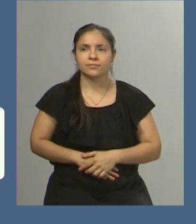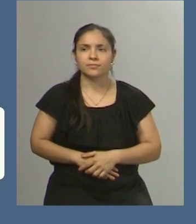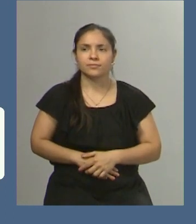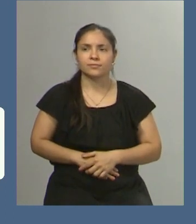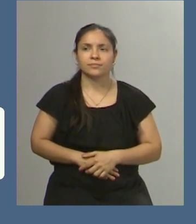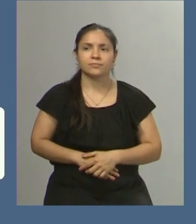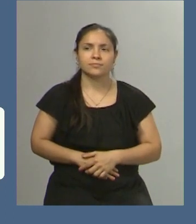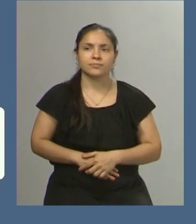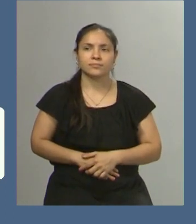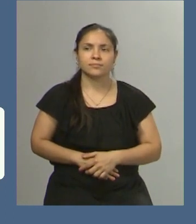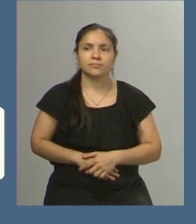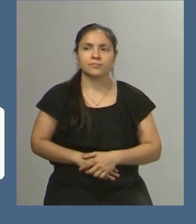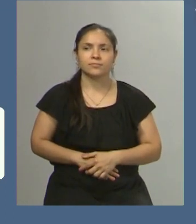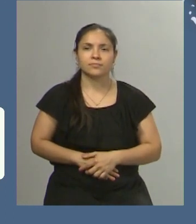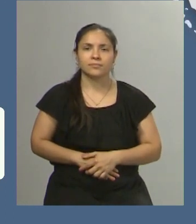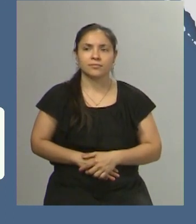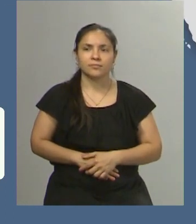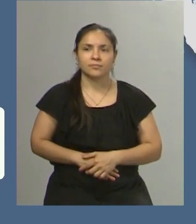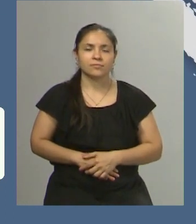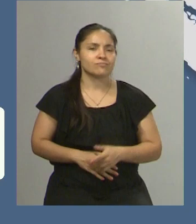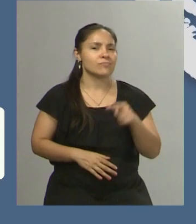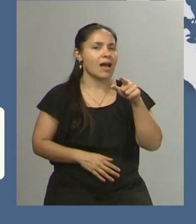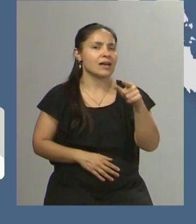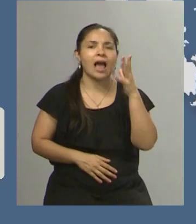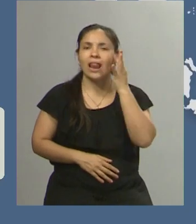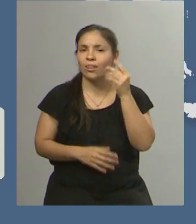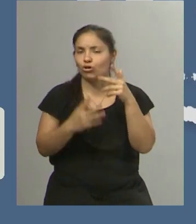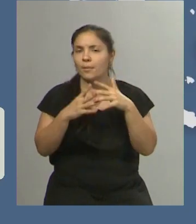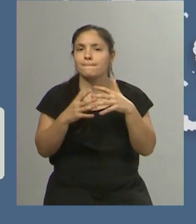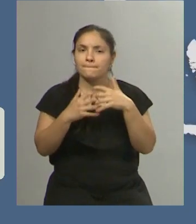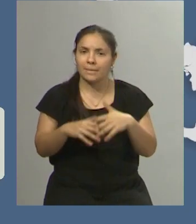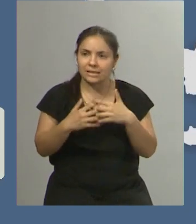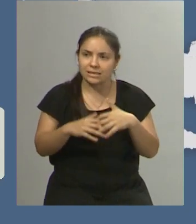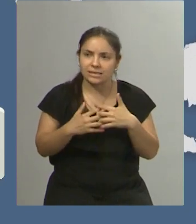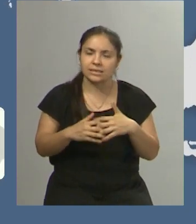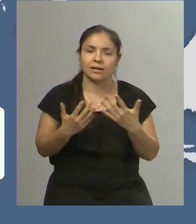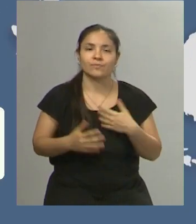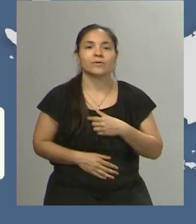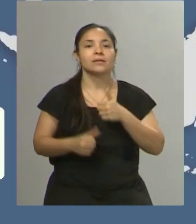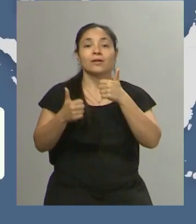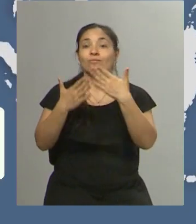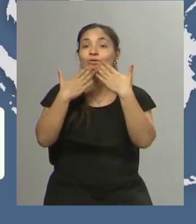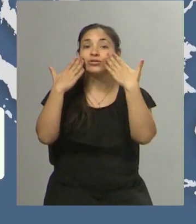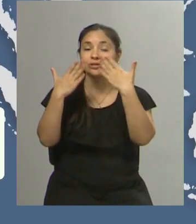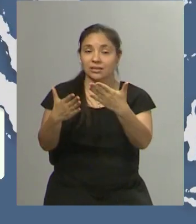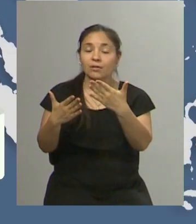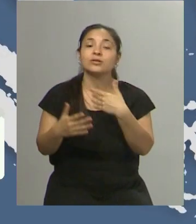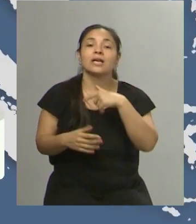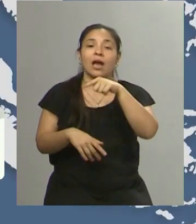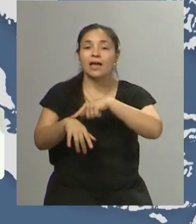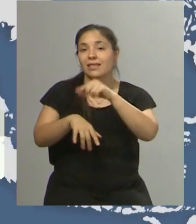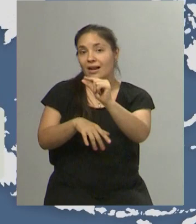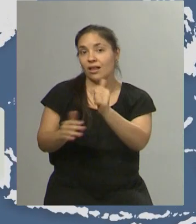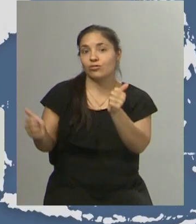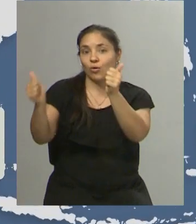Y bueno, ahí hay algo que pensar. Sin duda. Félix, nosotros le agradecemos estos minutos con nosotros